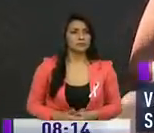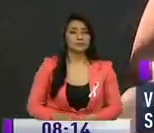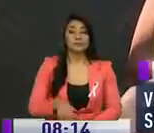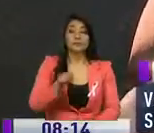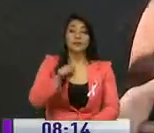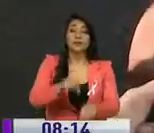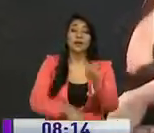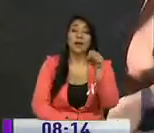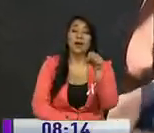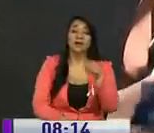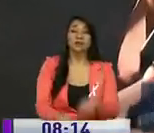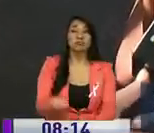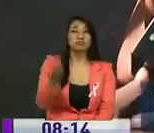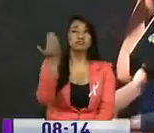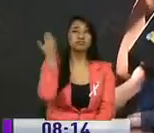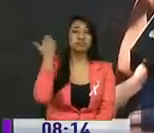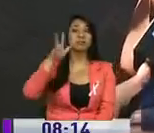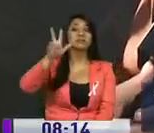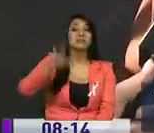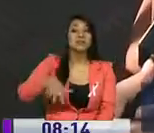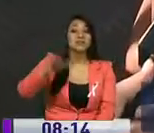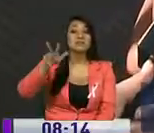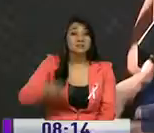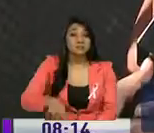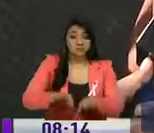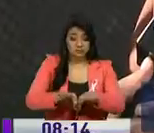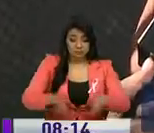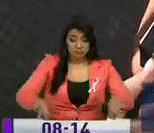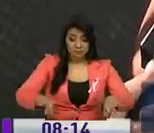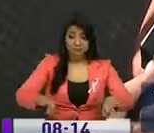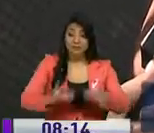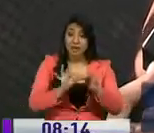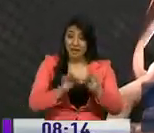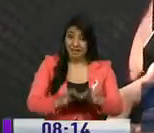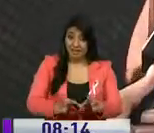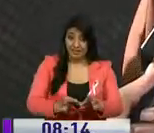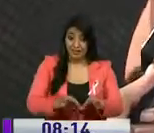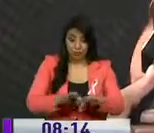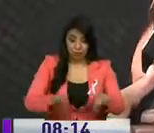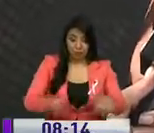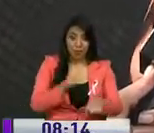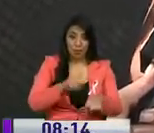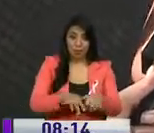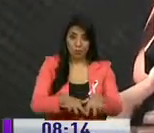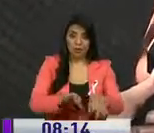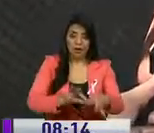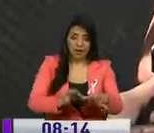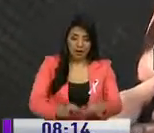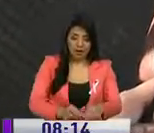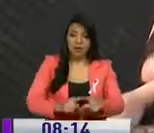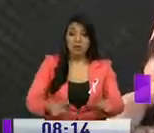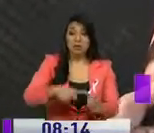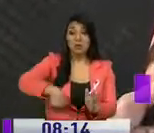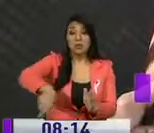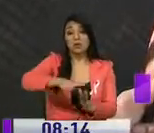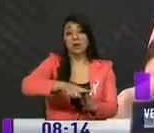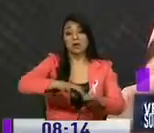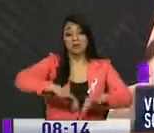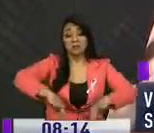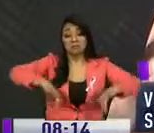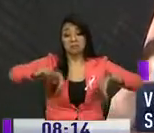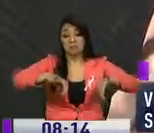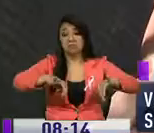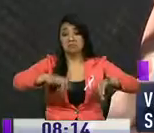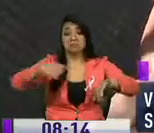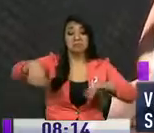ya unos 3 meses. Arreglaron una tubería que emanaba agua y dejaron ahí, se olvidaron, con